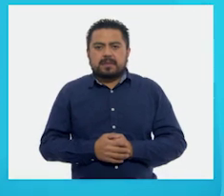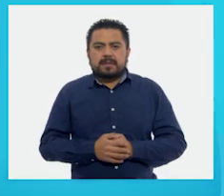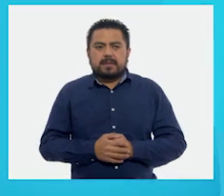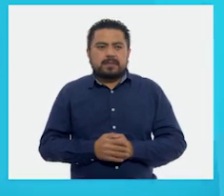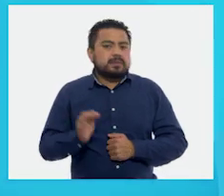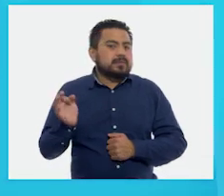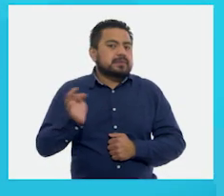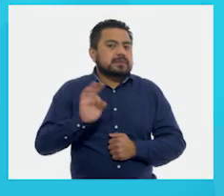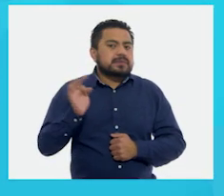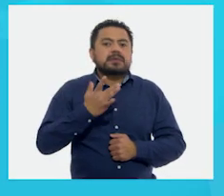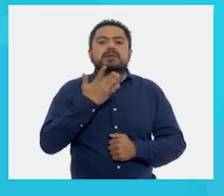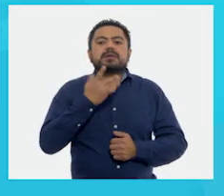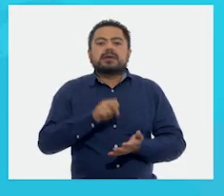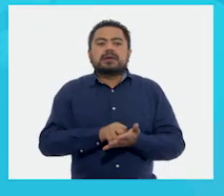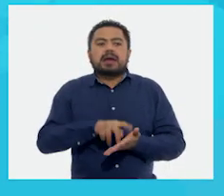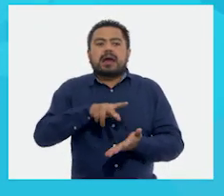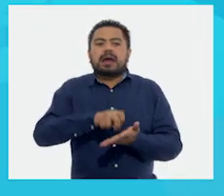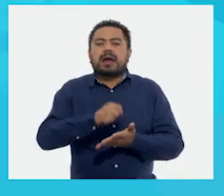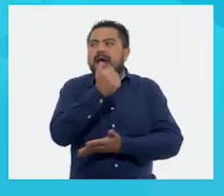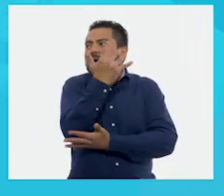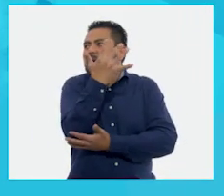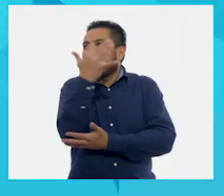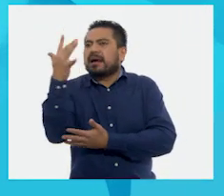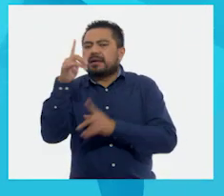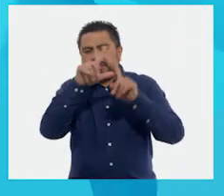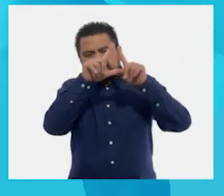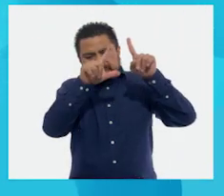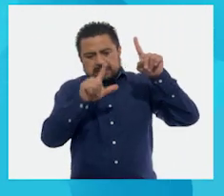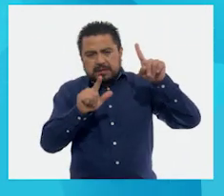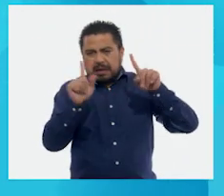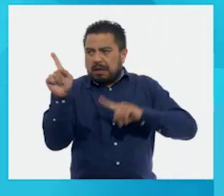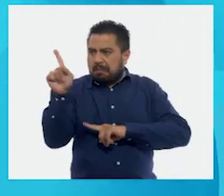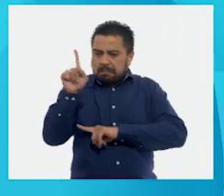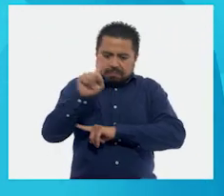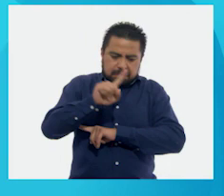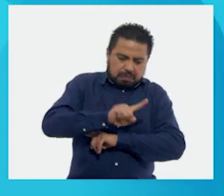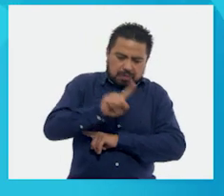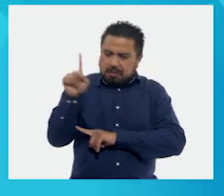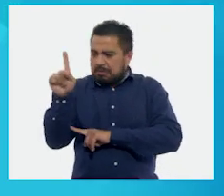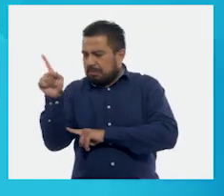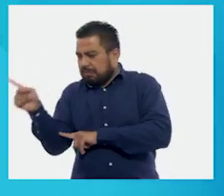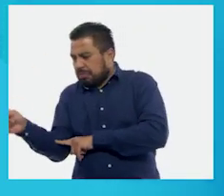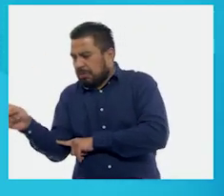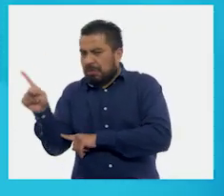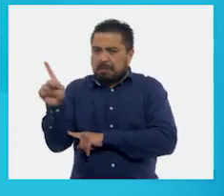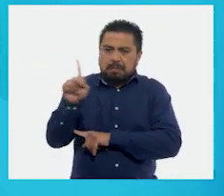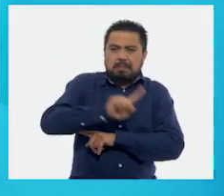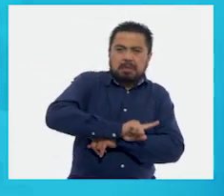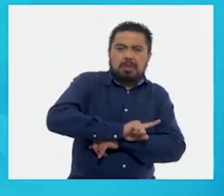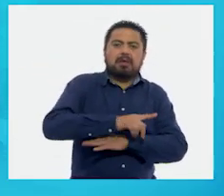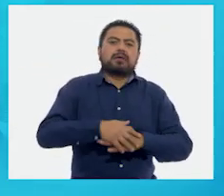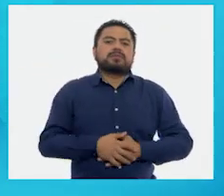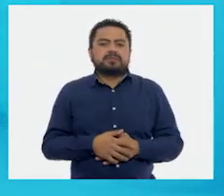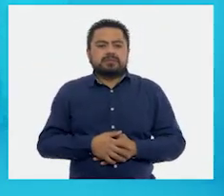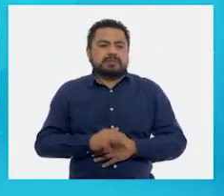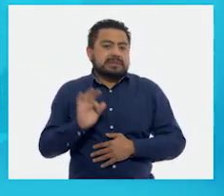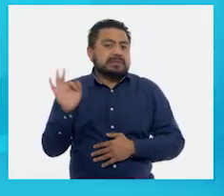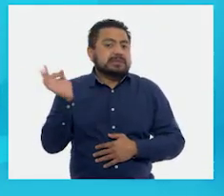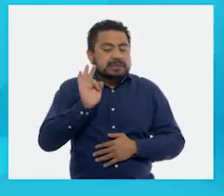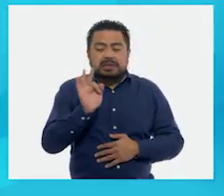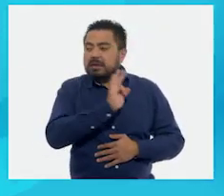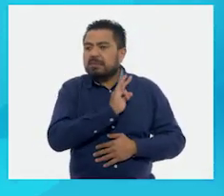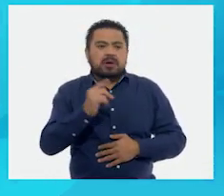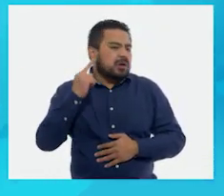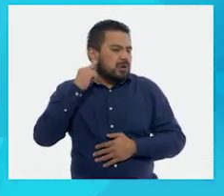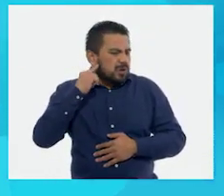A lo mejor las ramitas de los árboles que se cortan o que se caen así de... Cric, cric, ¿no? A lo mejor pueden ser también